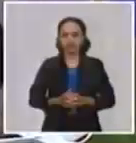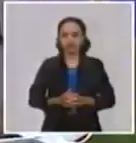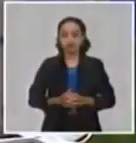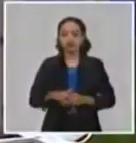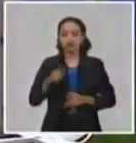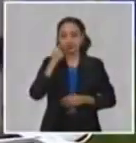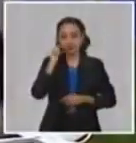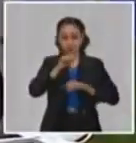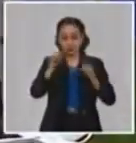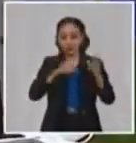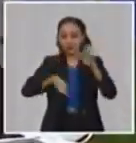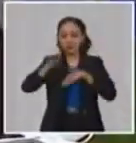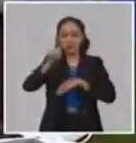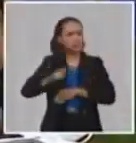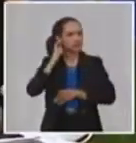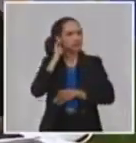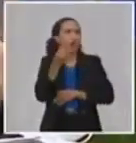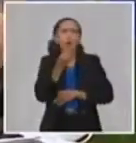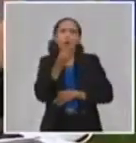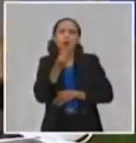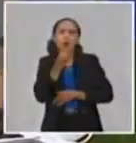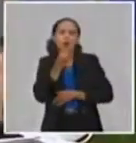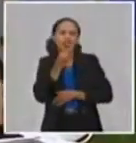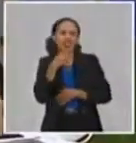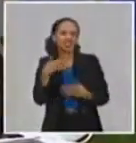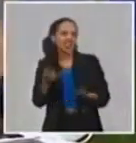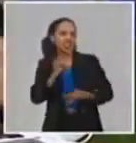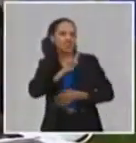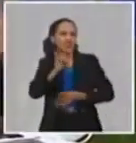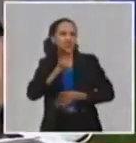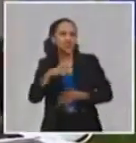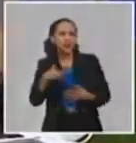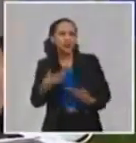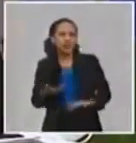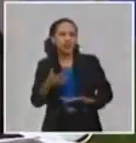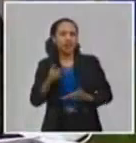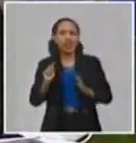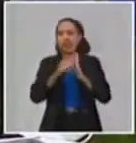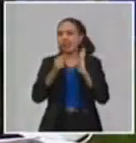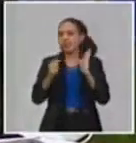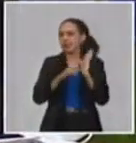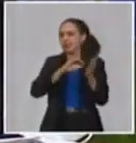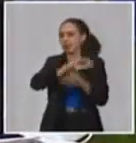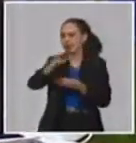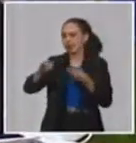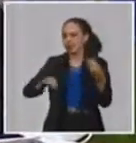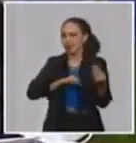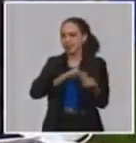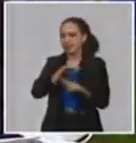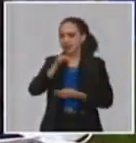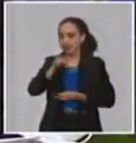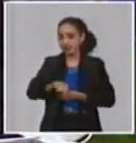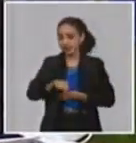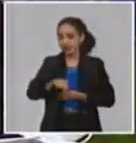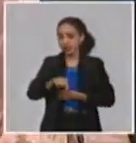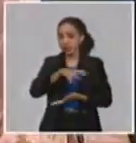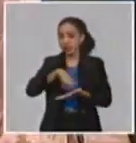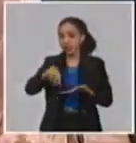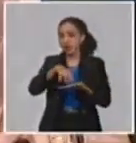Ministra, ¿cómo podrá hacer posible eso? ¿Qué es la 99? ¿Cuáles son los elementos que conforman esa transformación de la gestión de estas entidades